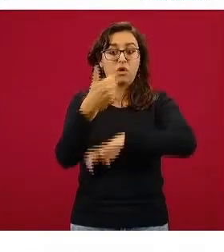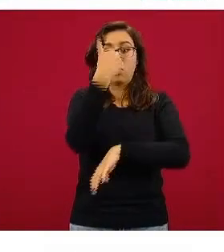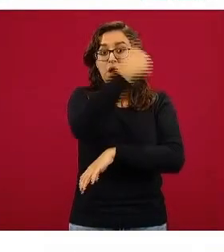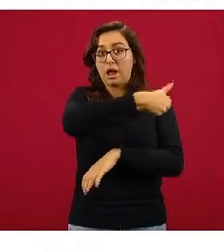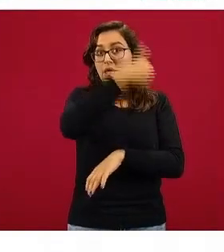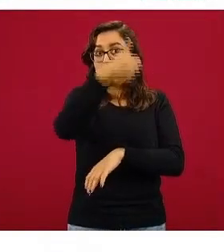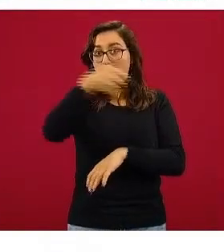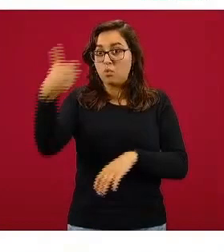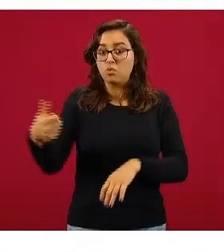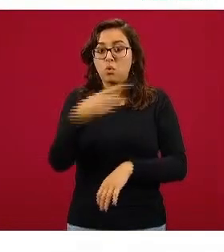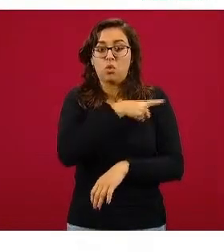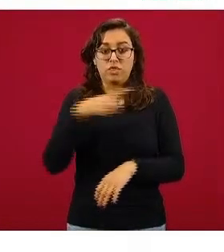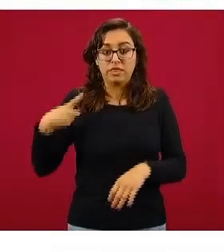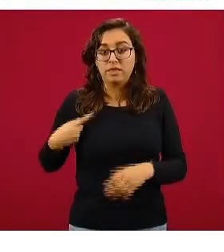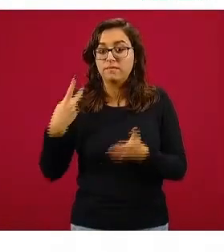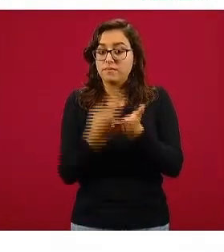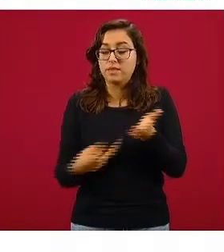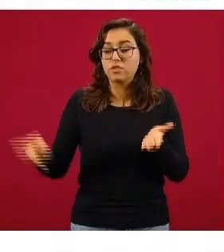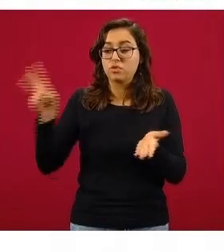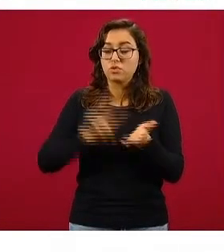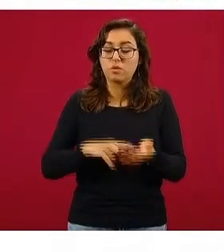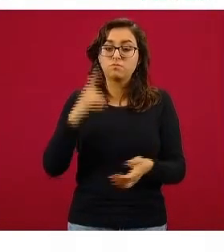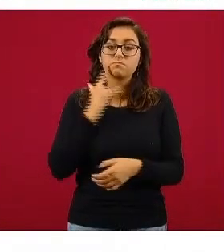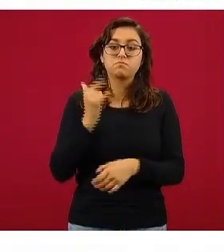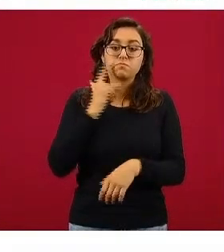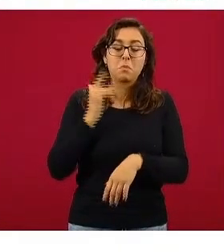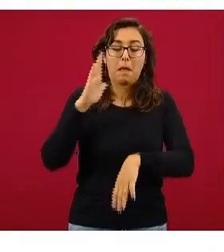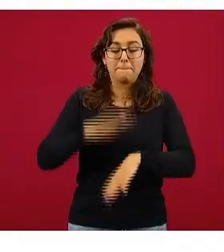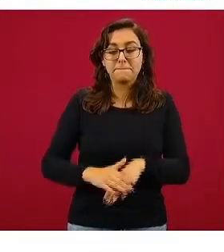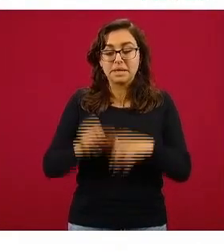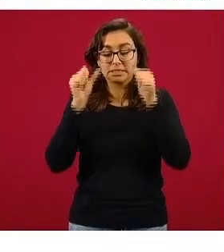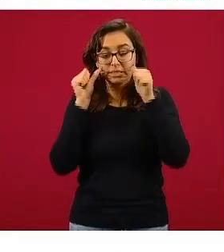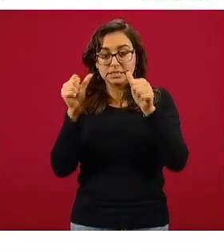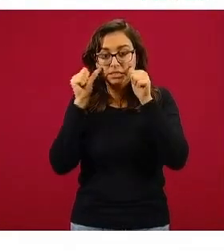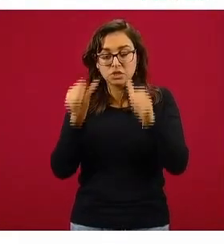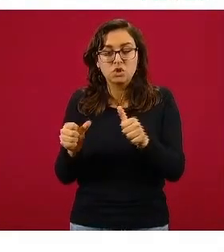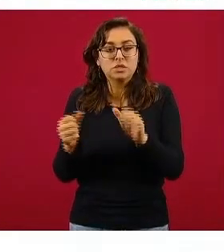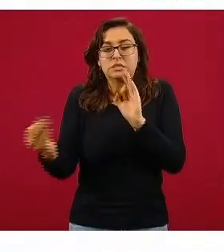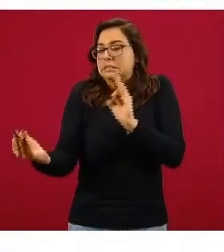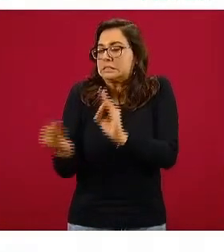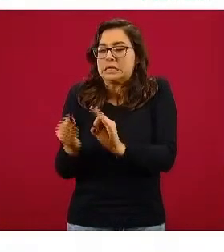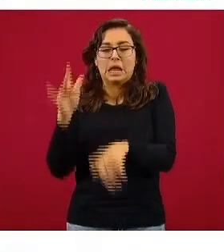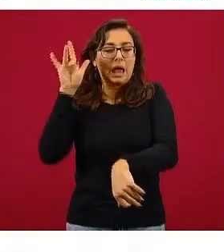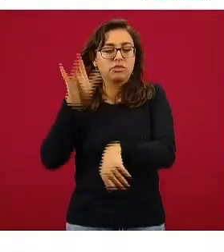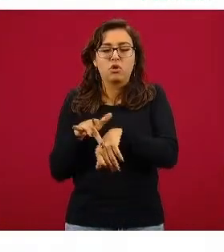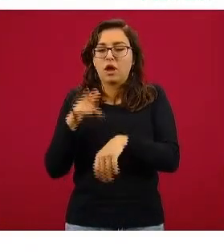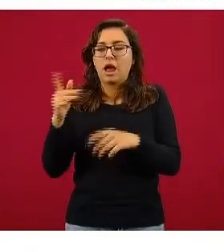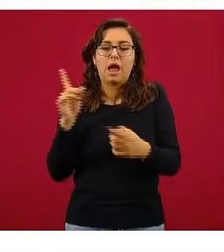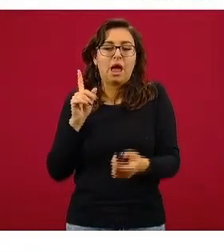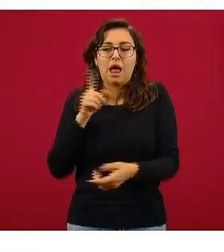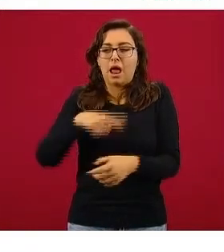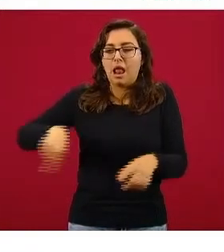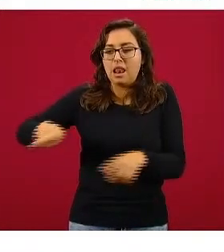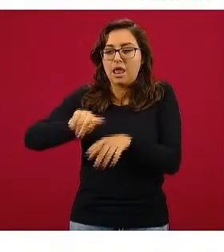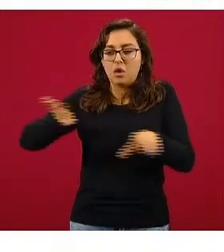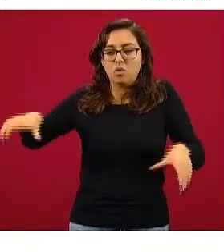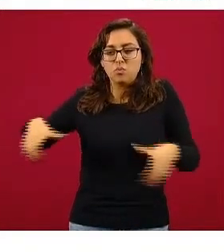está reforzando el vínculo que tiene el primer nivel de atención, que son estas unidades de primer contacto, con la